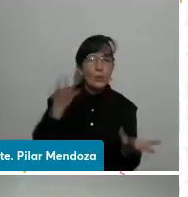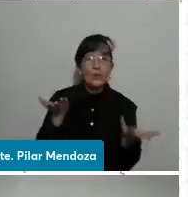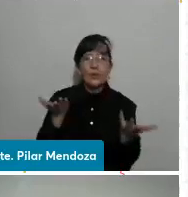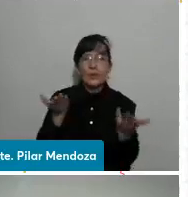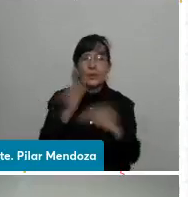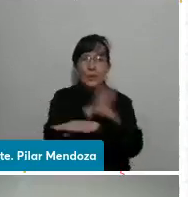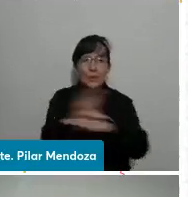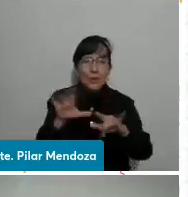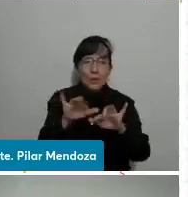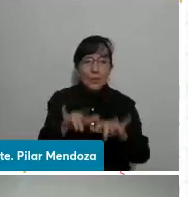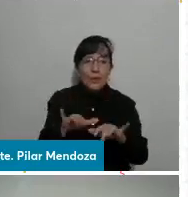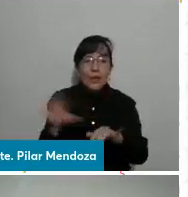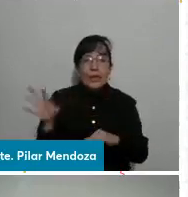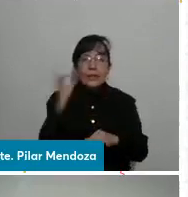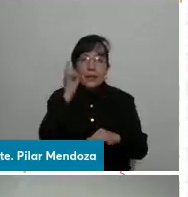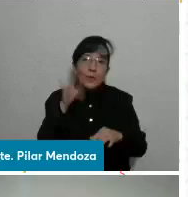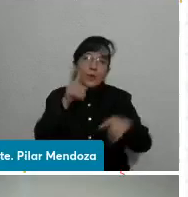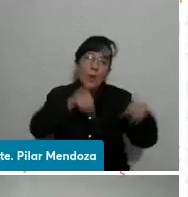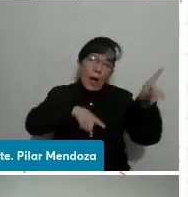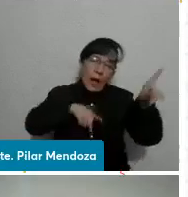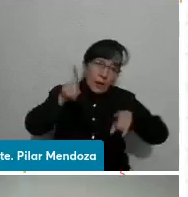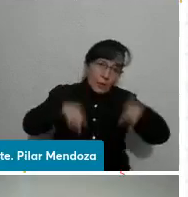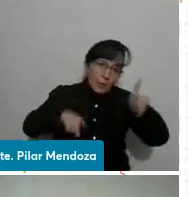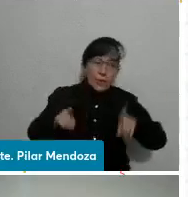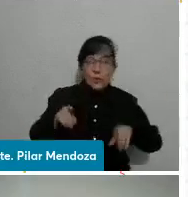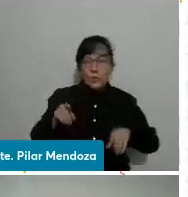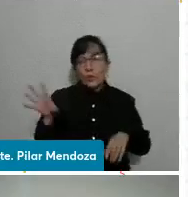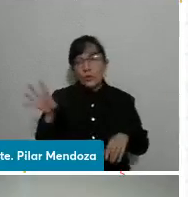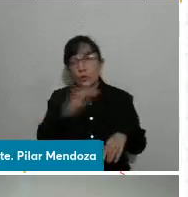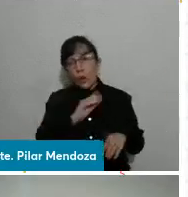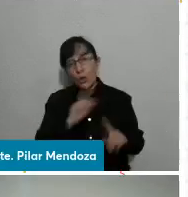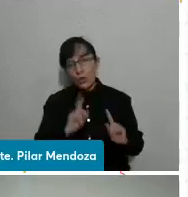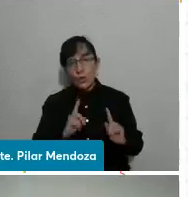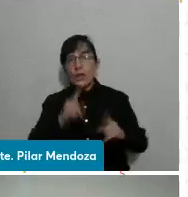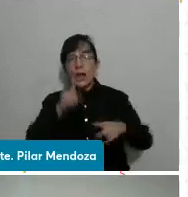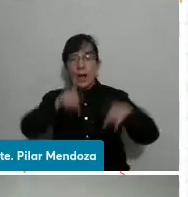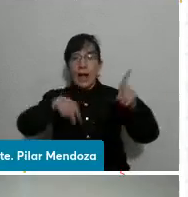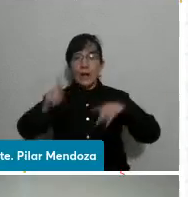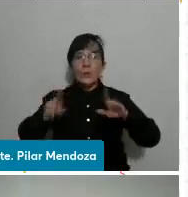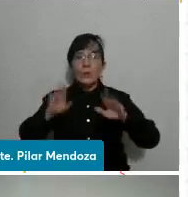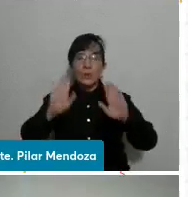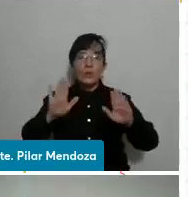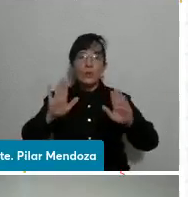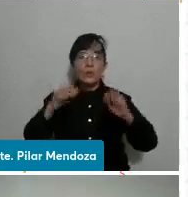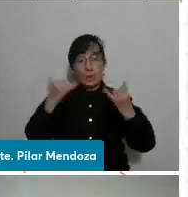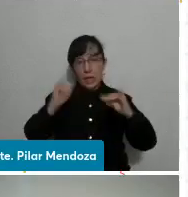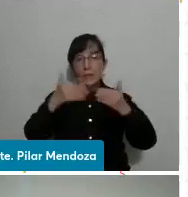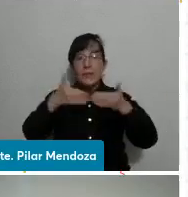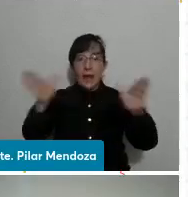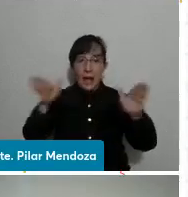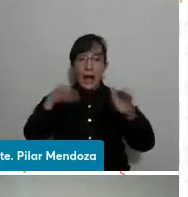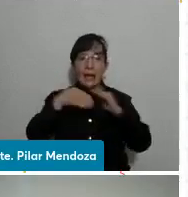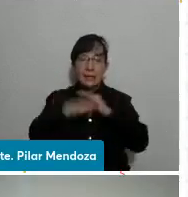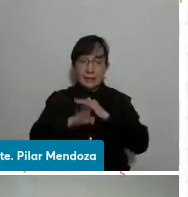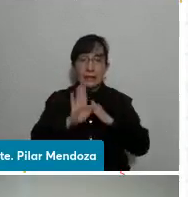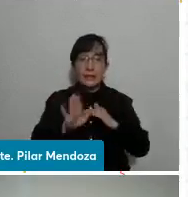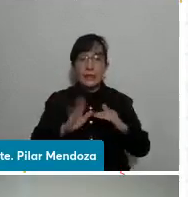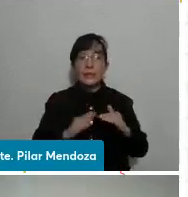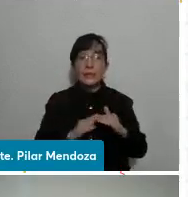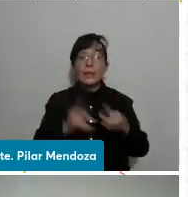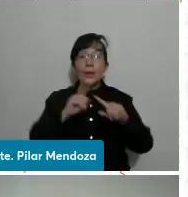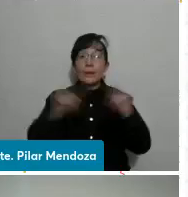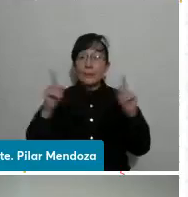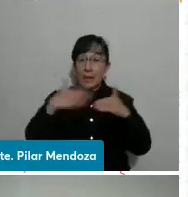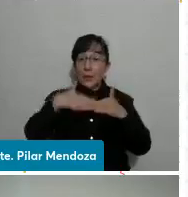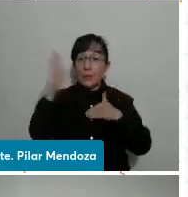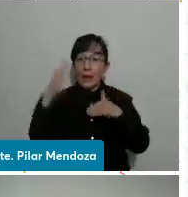algunos, pues no todos, porque pues, hay que nombrarlo, no todos son, digamos, accesibles, pero la gran mayoría